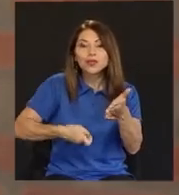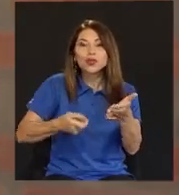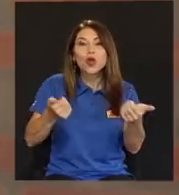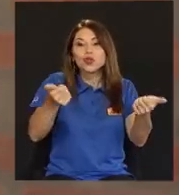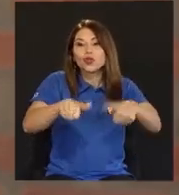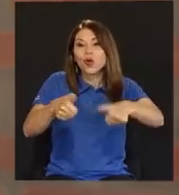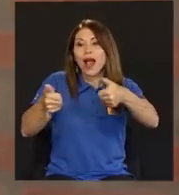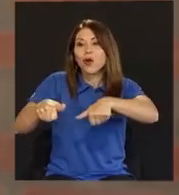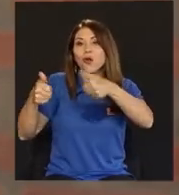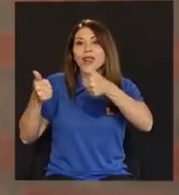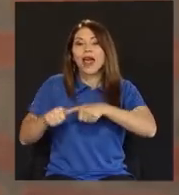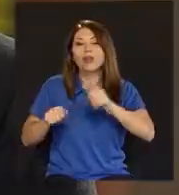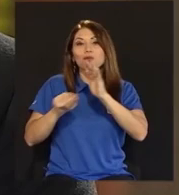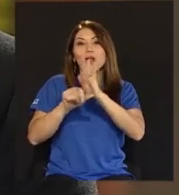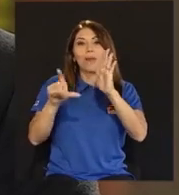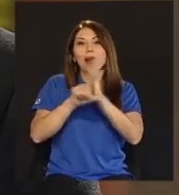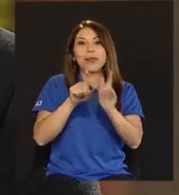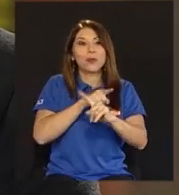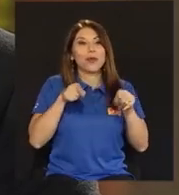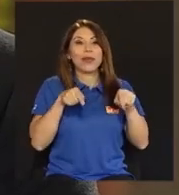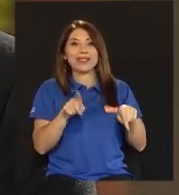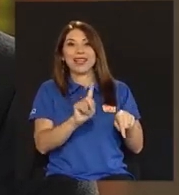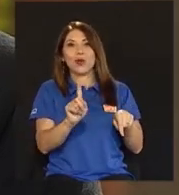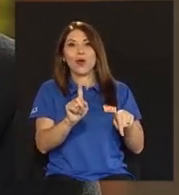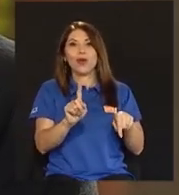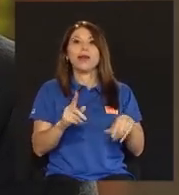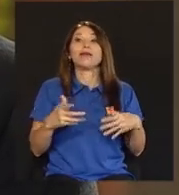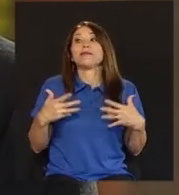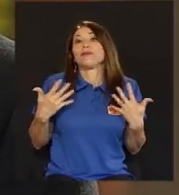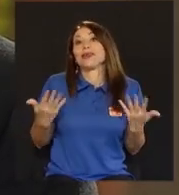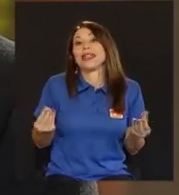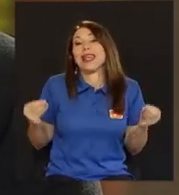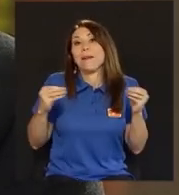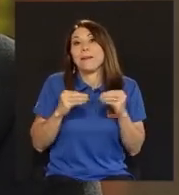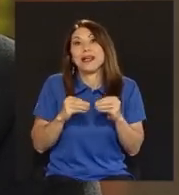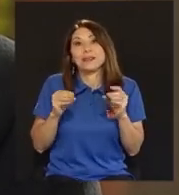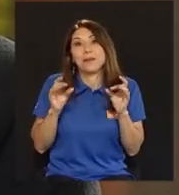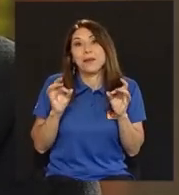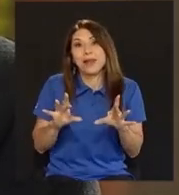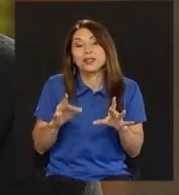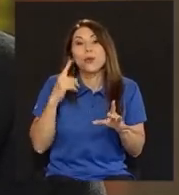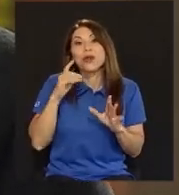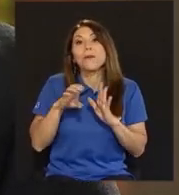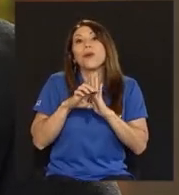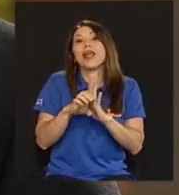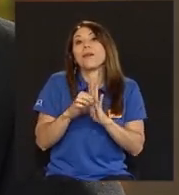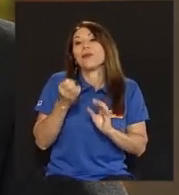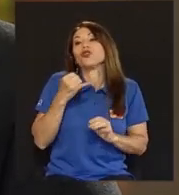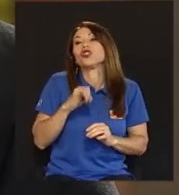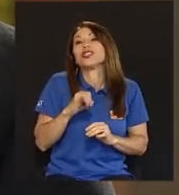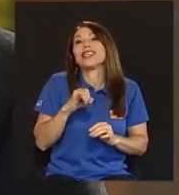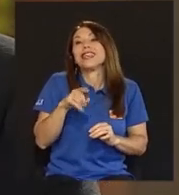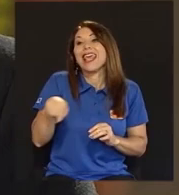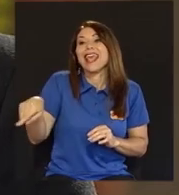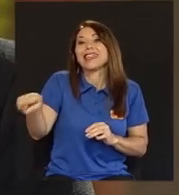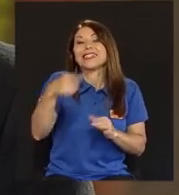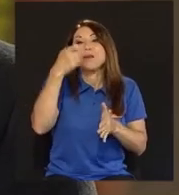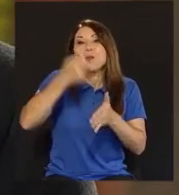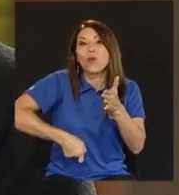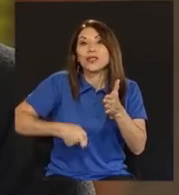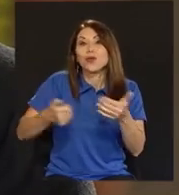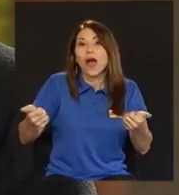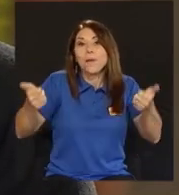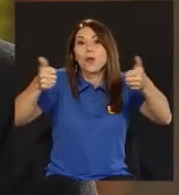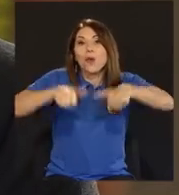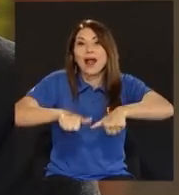el Parlamento y este no es acordado por el Parlamento. Eso sería todavía más perverso porque en vez de que sea un impuesto aprobado por 57 personas que fueron de